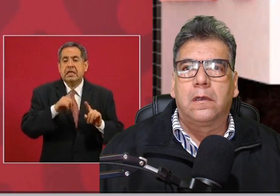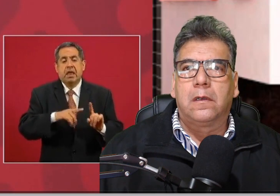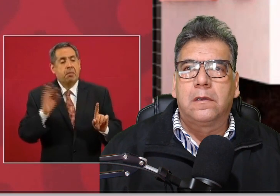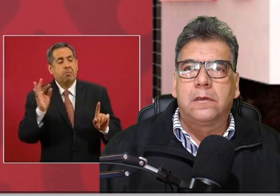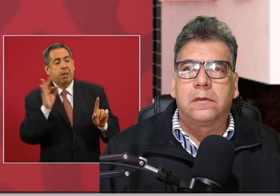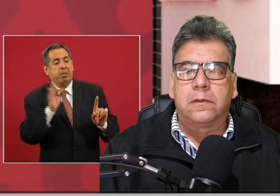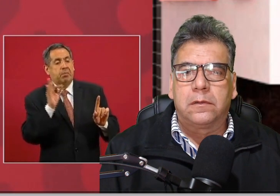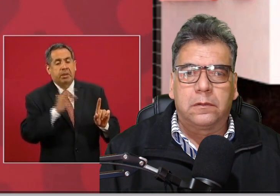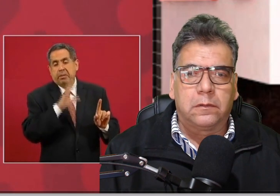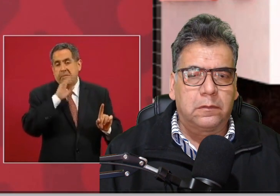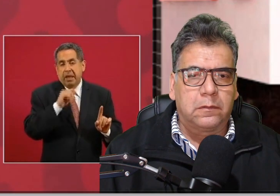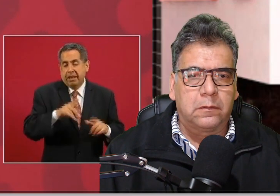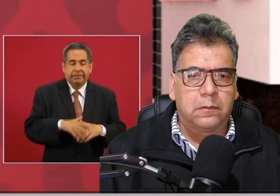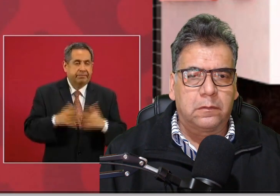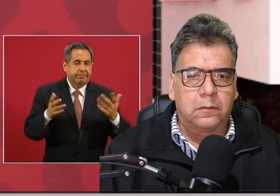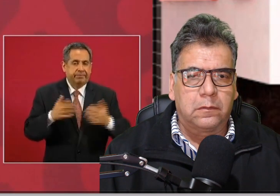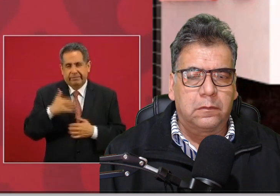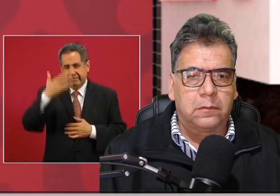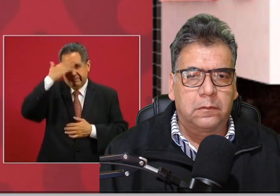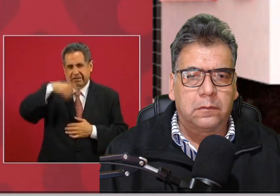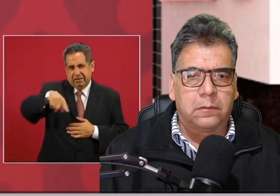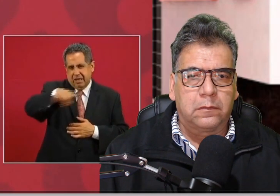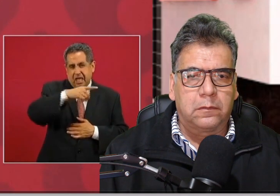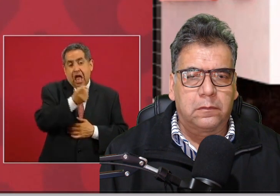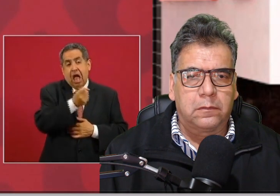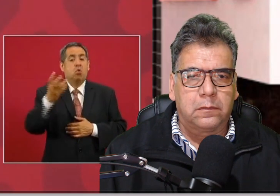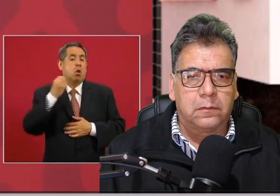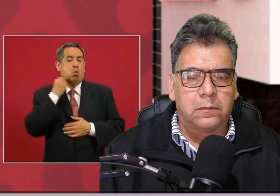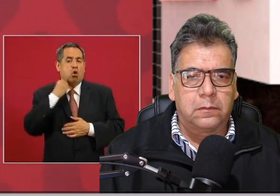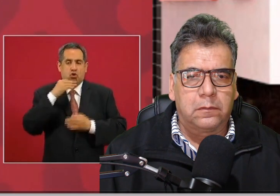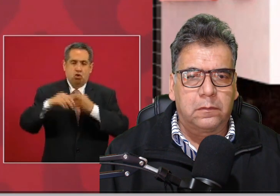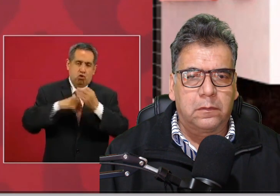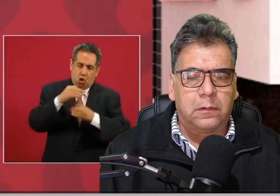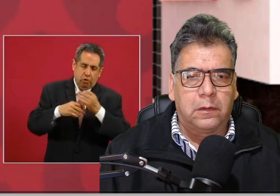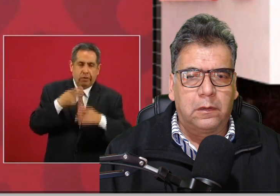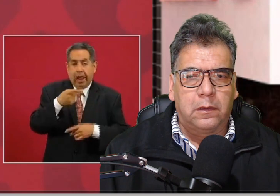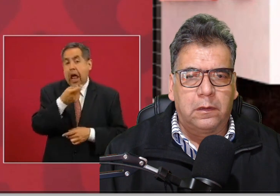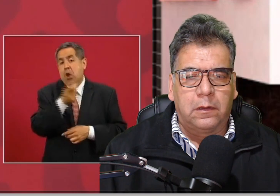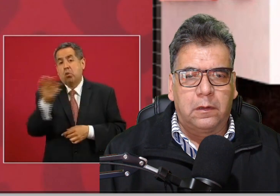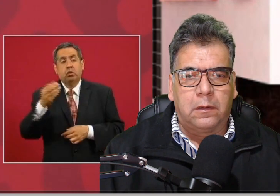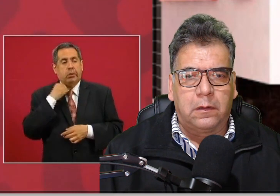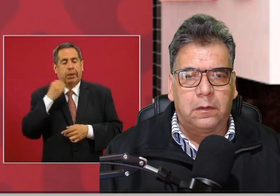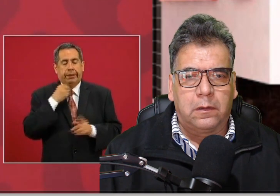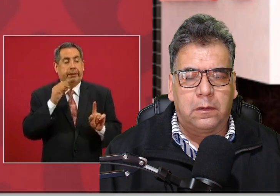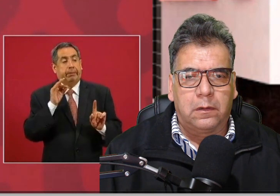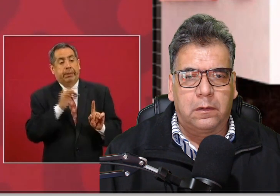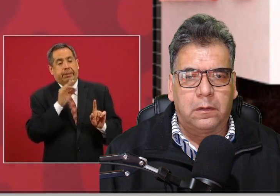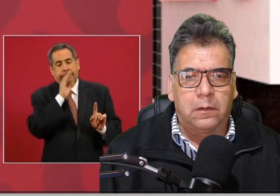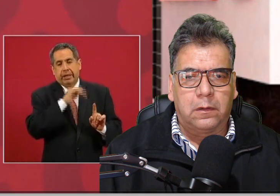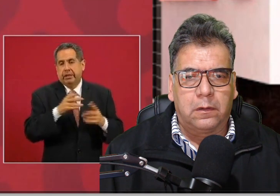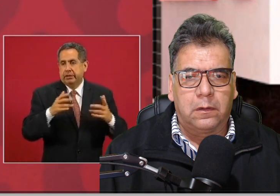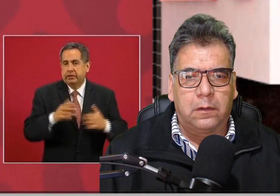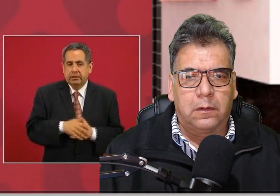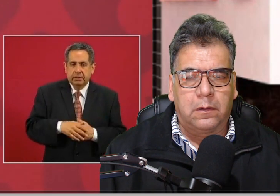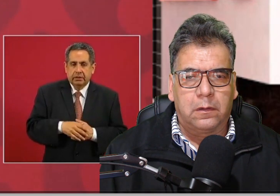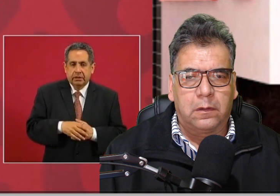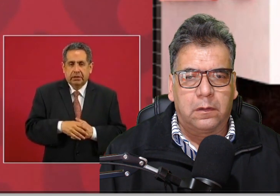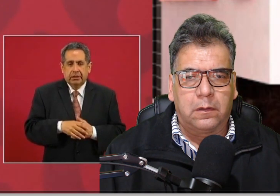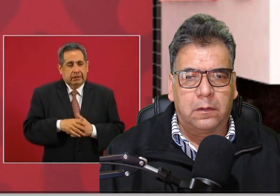la posibilidad de que pagaran poco a poco, desde luego no a largo plazo, sino que se diese